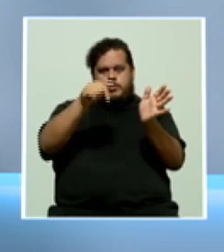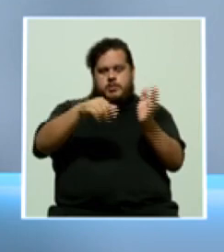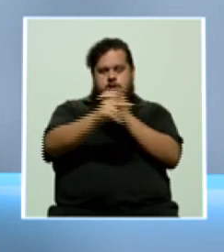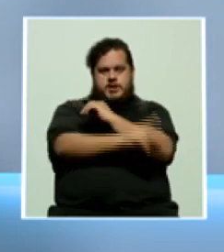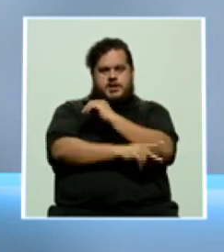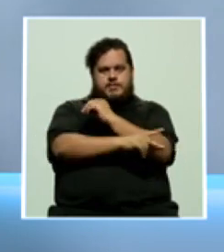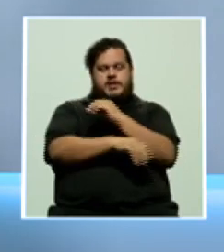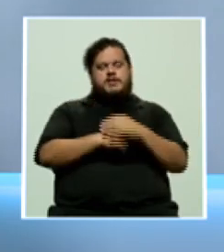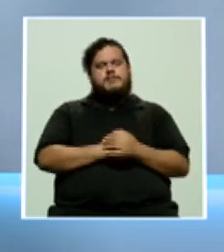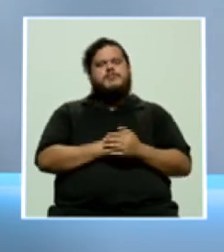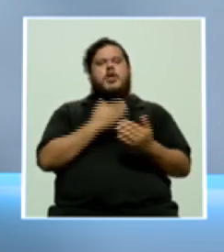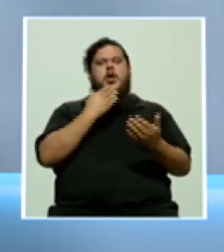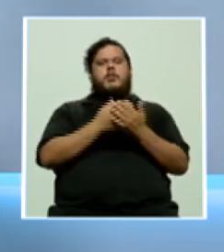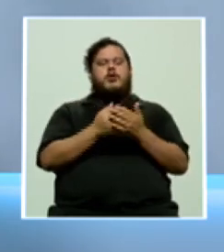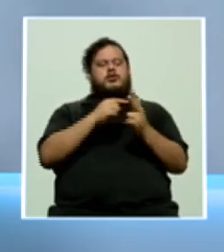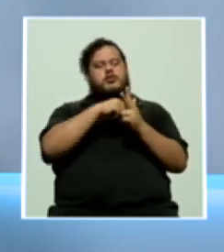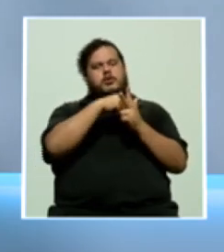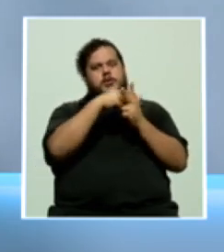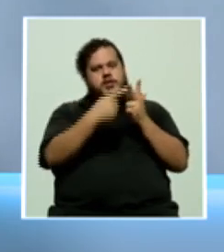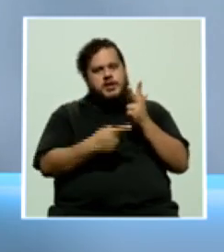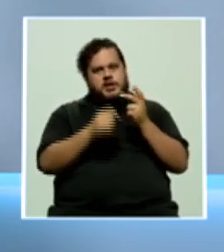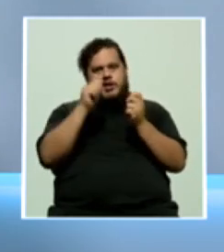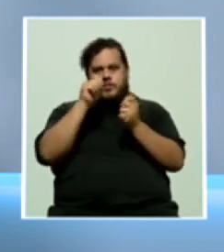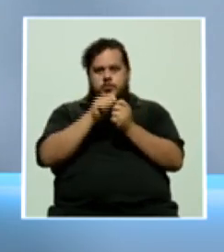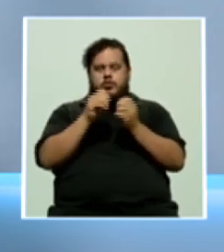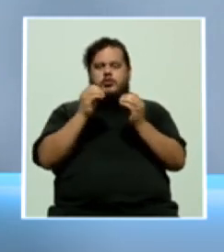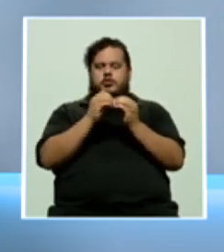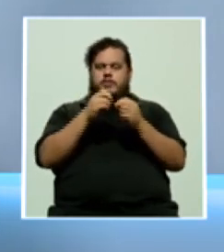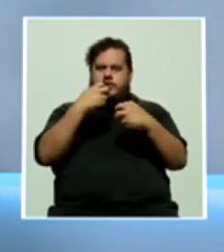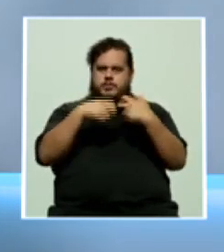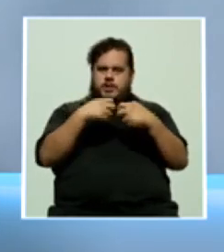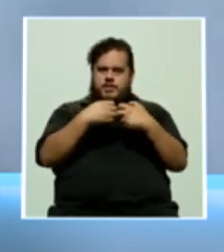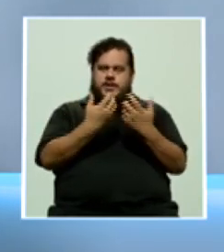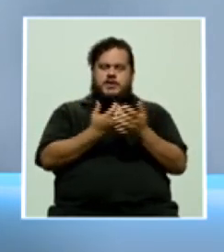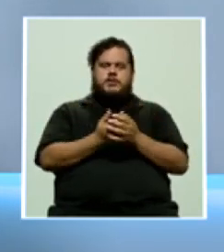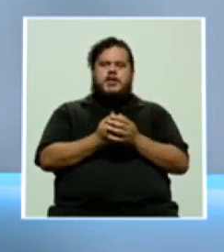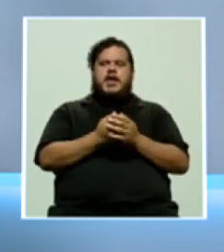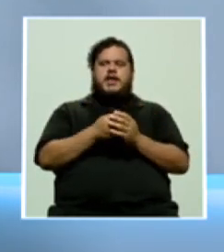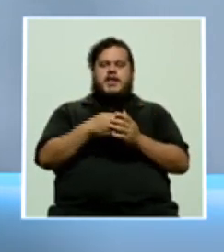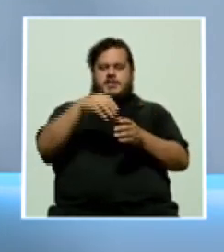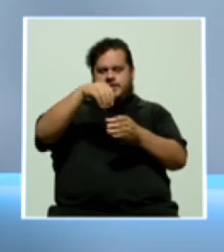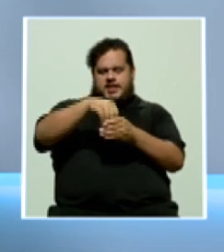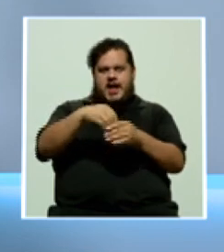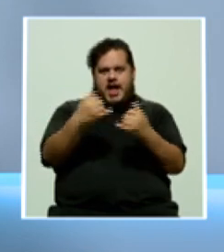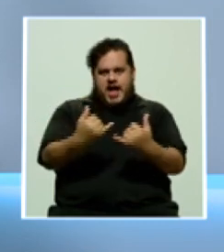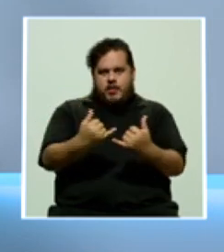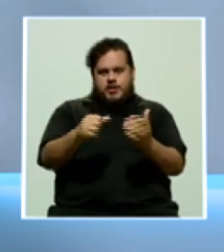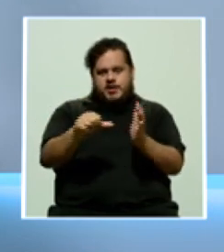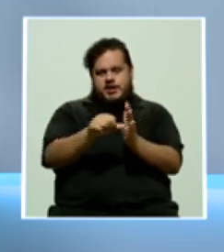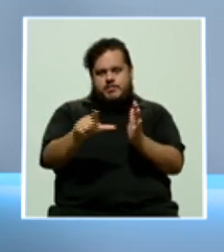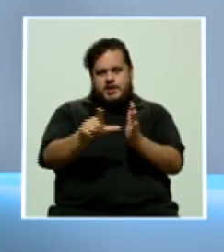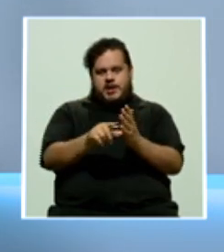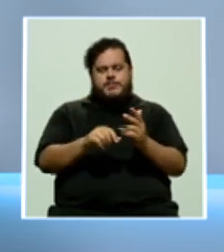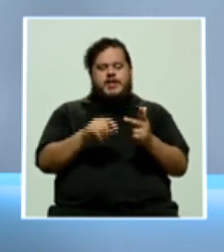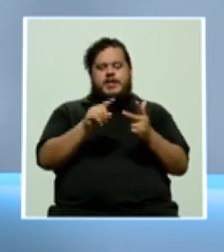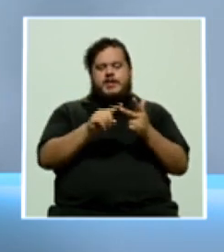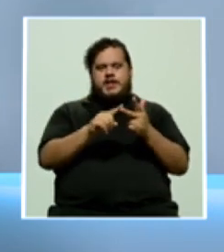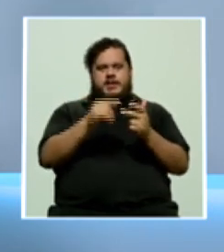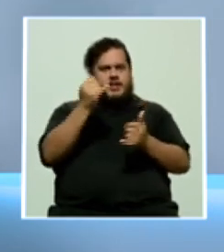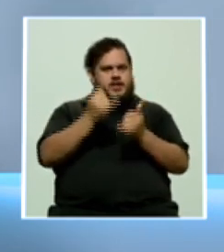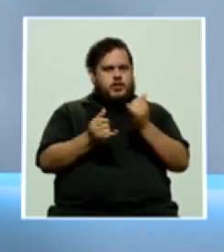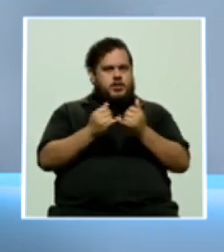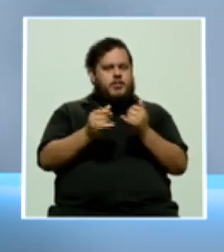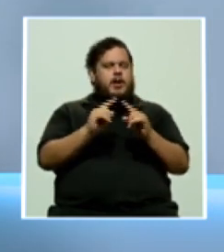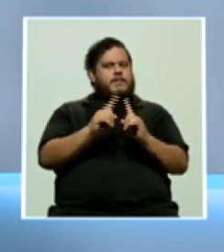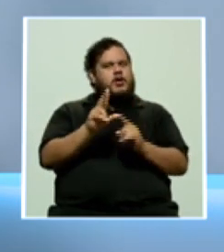les decía, son 3 puntos los más conflictivos que están en la Asamblea Legislativa y este es el último, pero no el